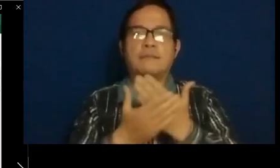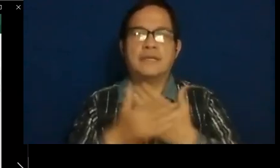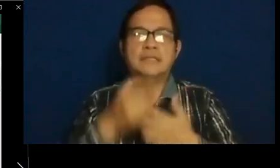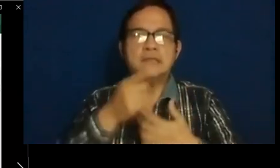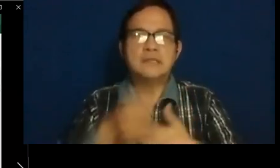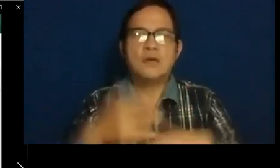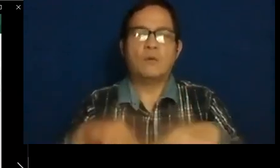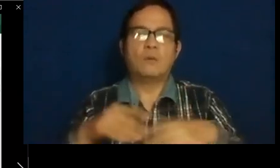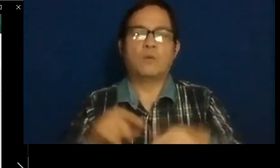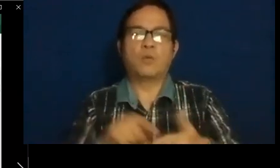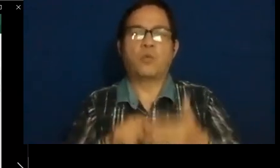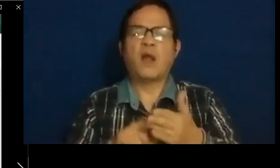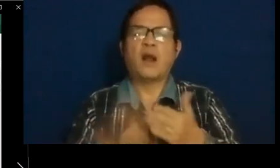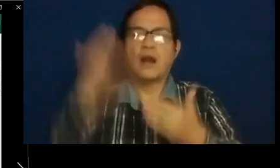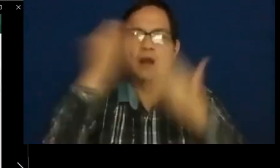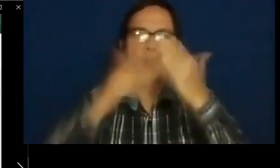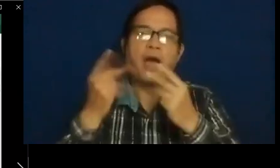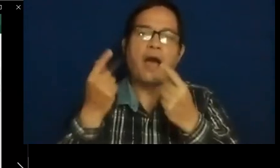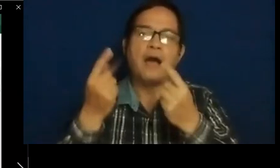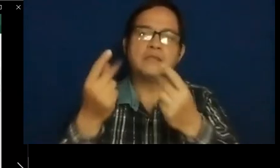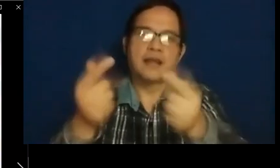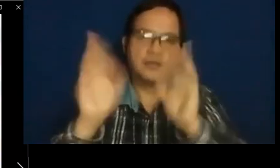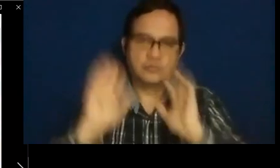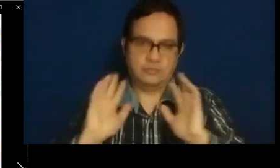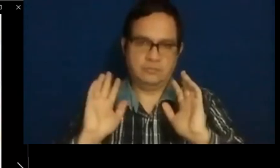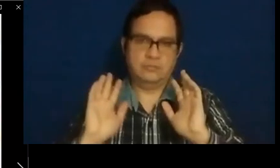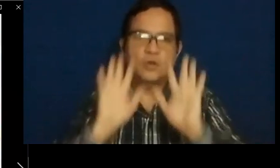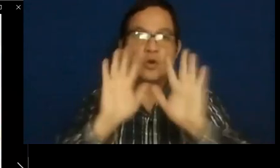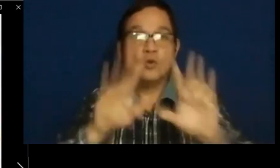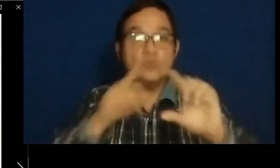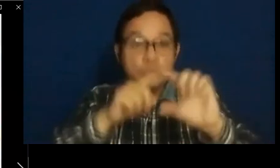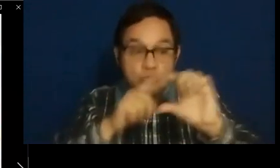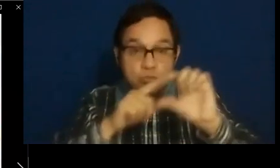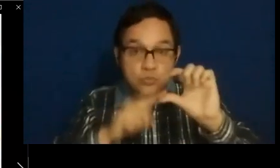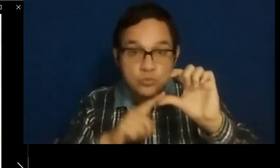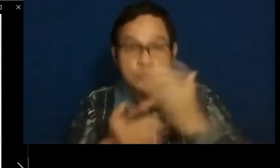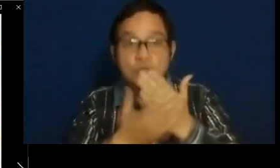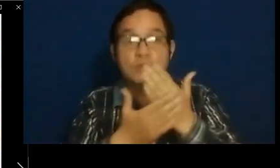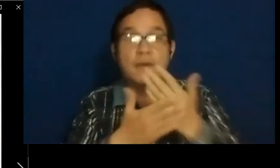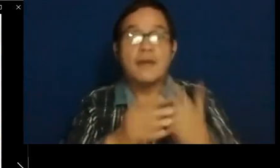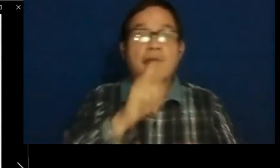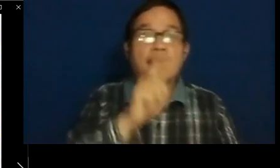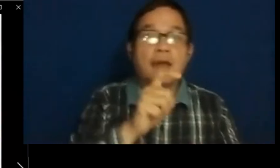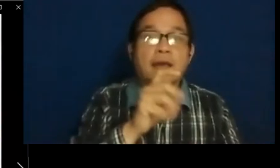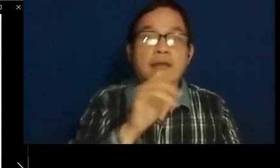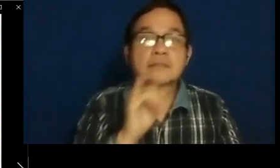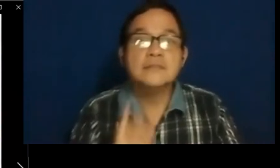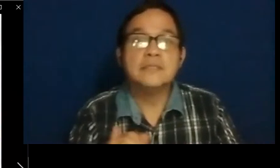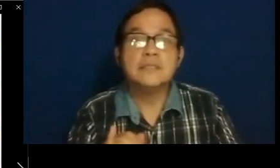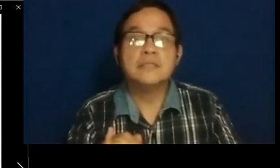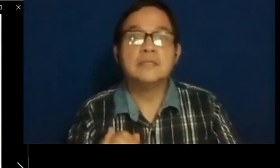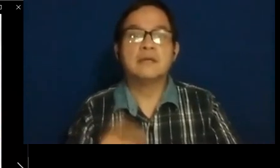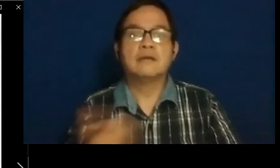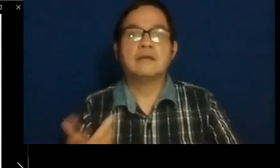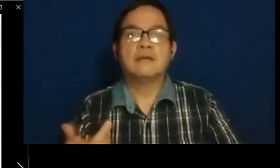estamos analizando la aceleración, que aquí en la ecuación te están hablando de x sub i, que es una posición inicial, que aquí